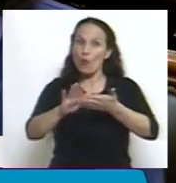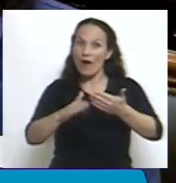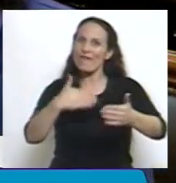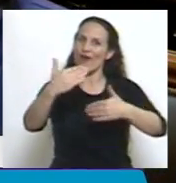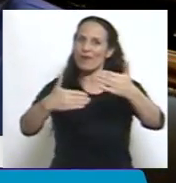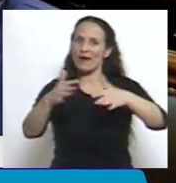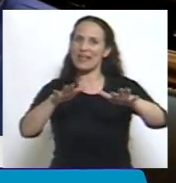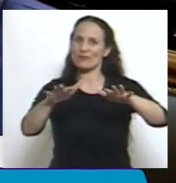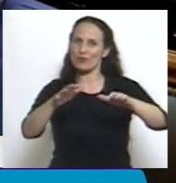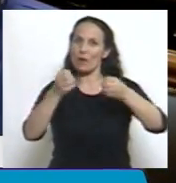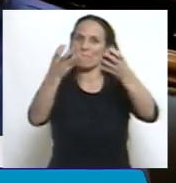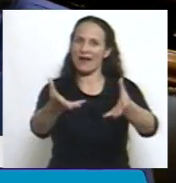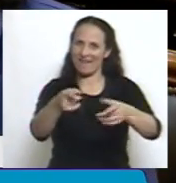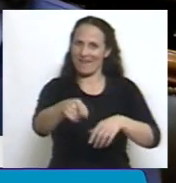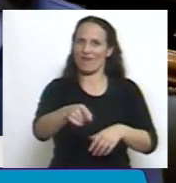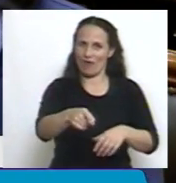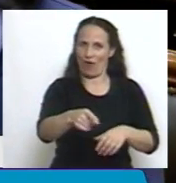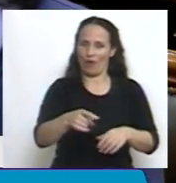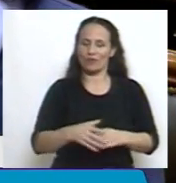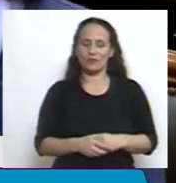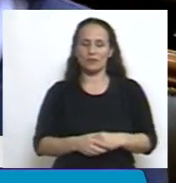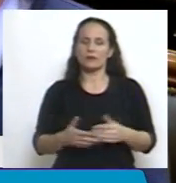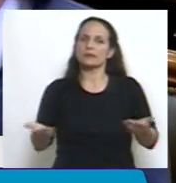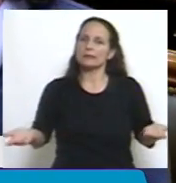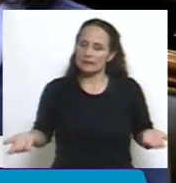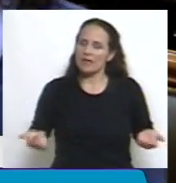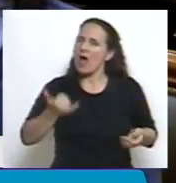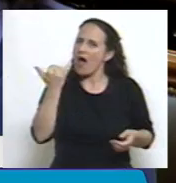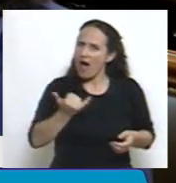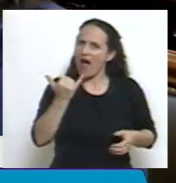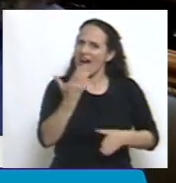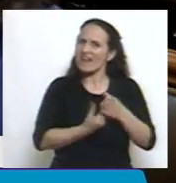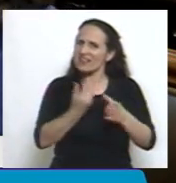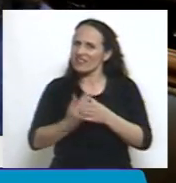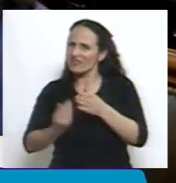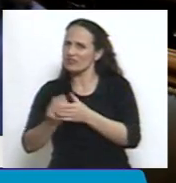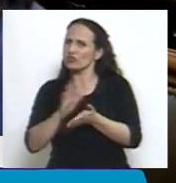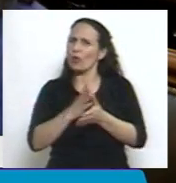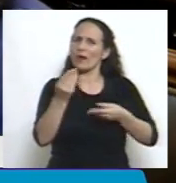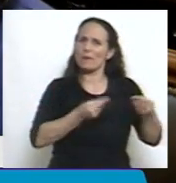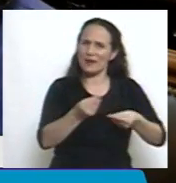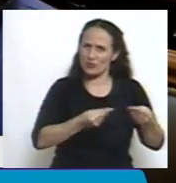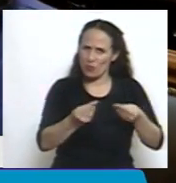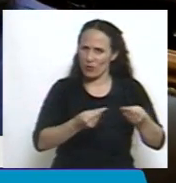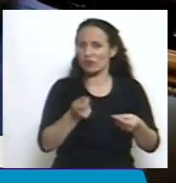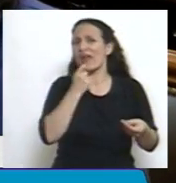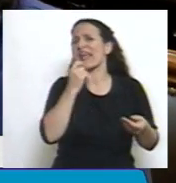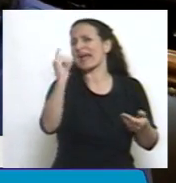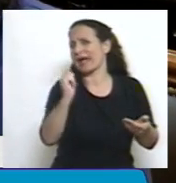estar mejor que la anterior. Hay un montón de defectos recientes de los presupuestos. Para